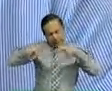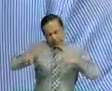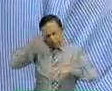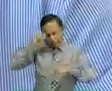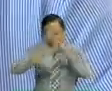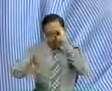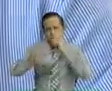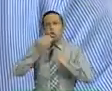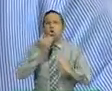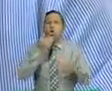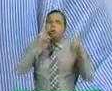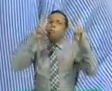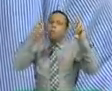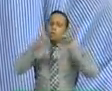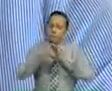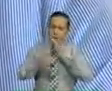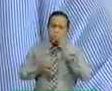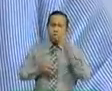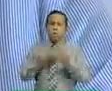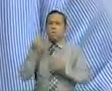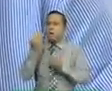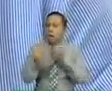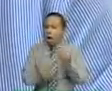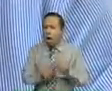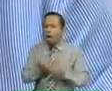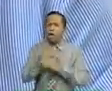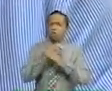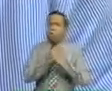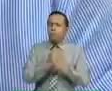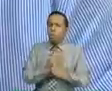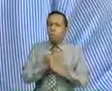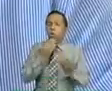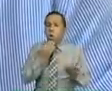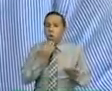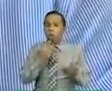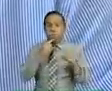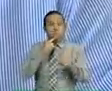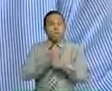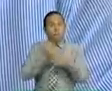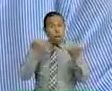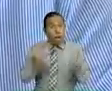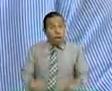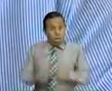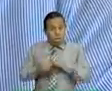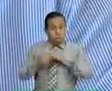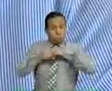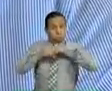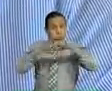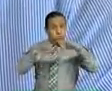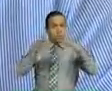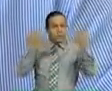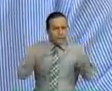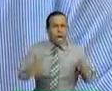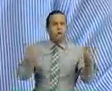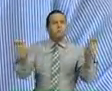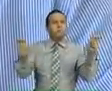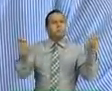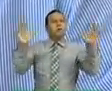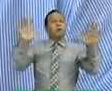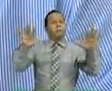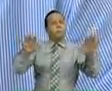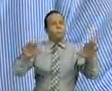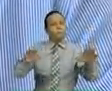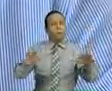de capacitación. La pandemia está controlada, pero vamos a tener que seguir trabajando juntos. Esa capacitación